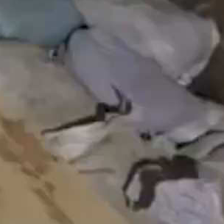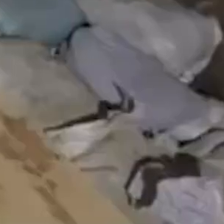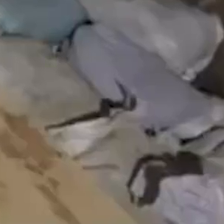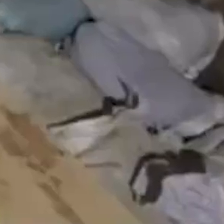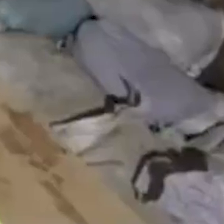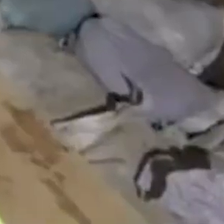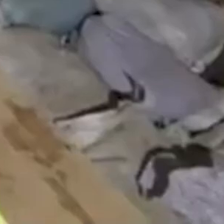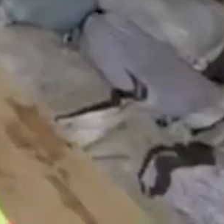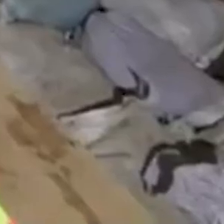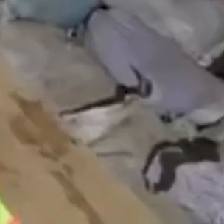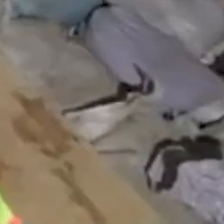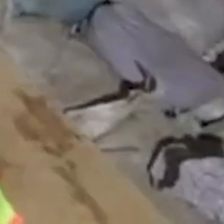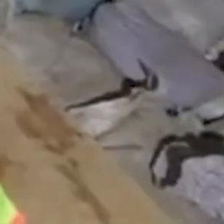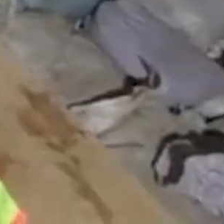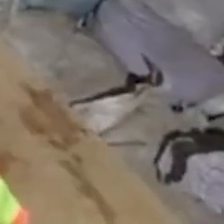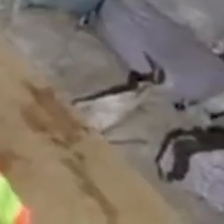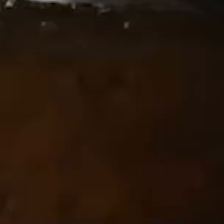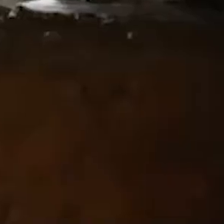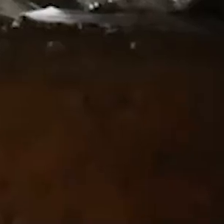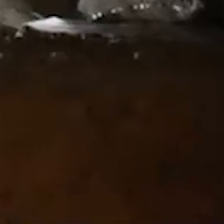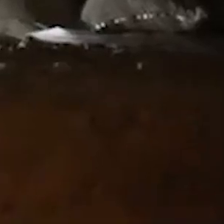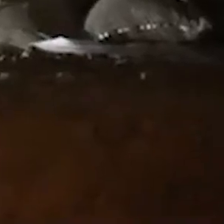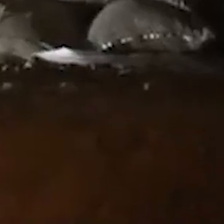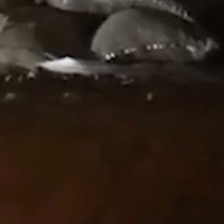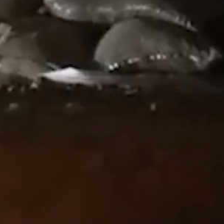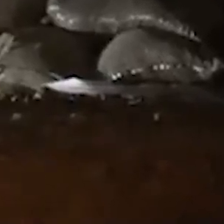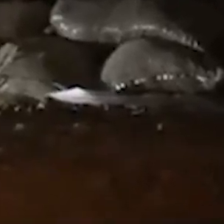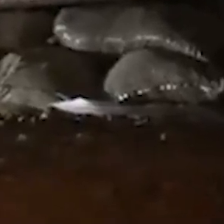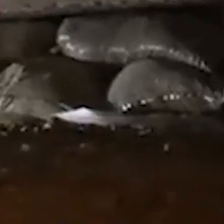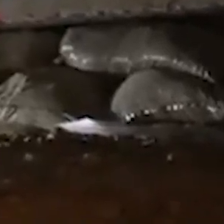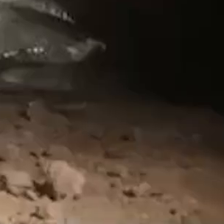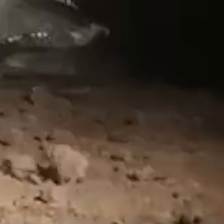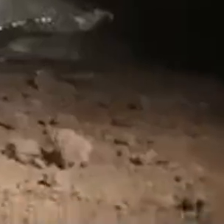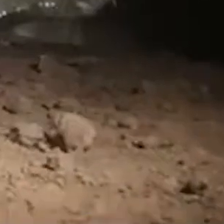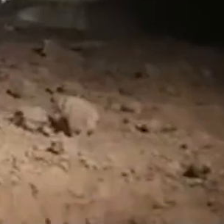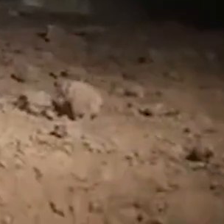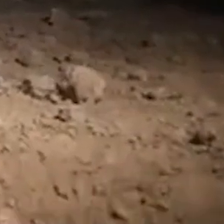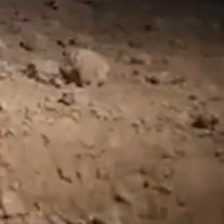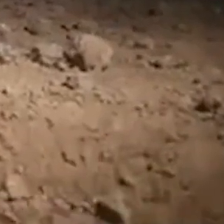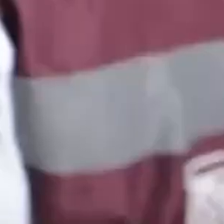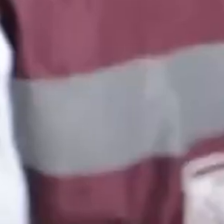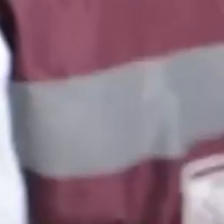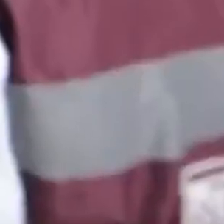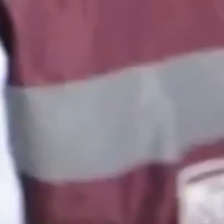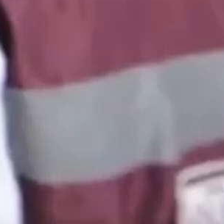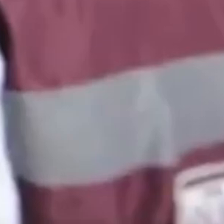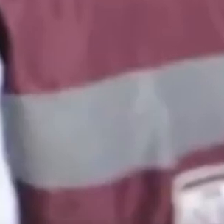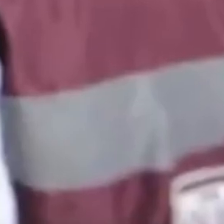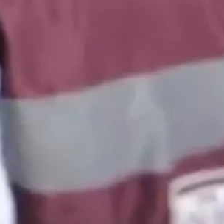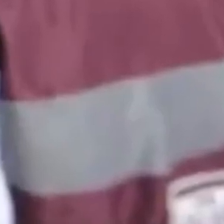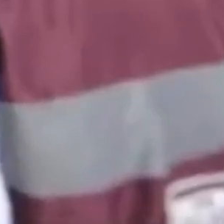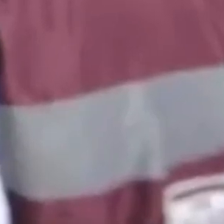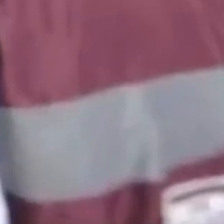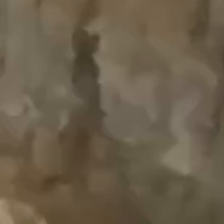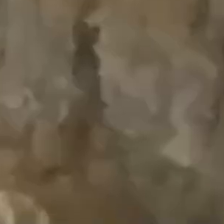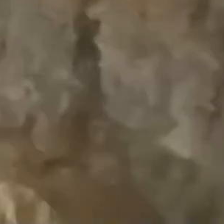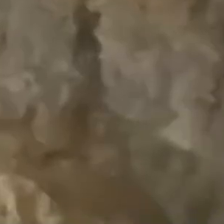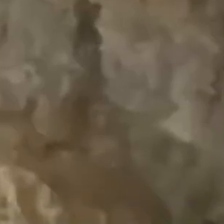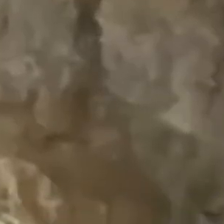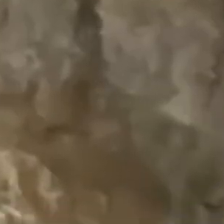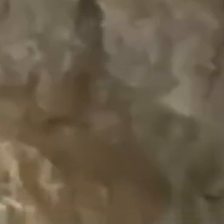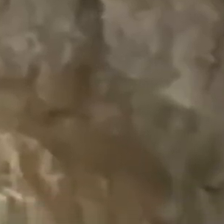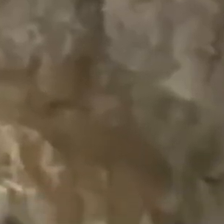El gobierno de la Ciudad de México continúa con la rehabilitación de la Terminal 2 del Aeropuerto Internacional Benito Juárez, el cual reporta un avance